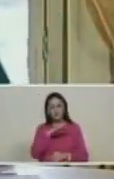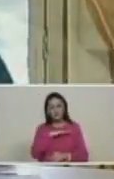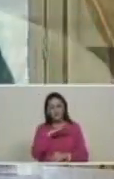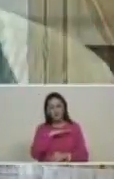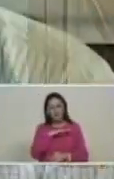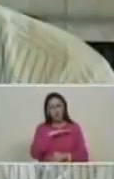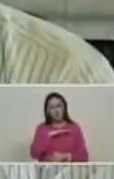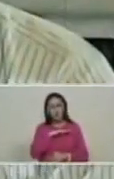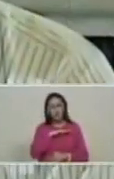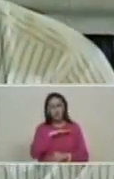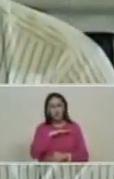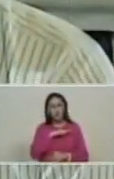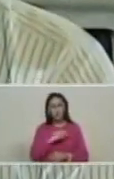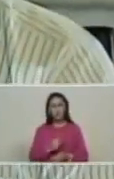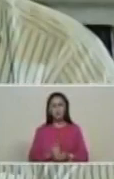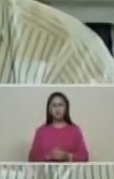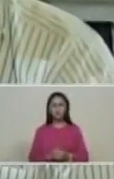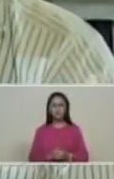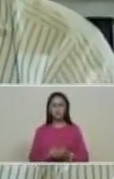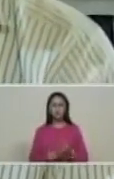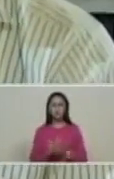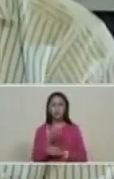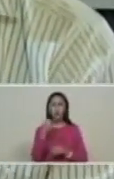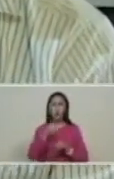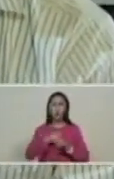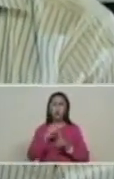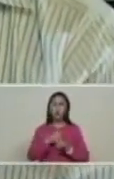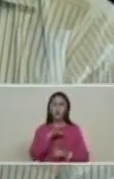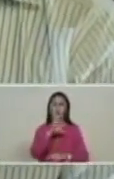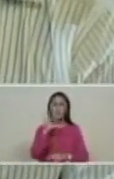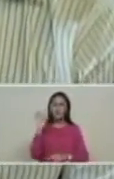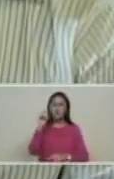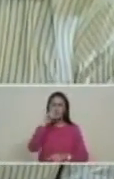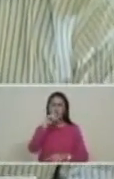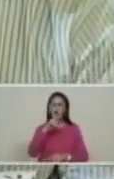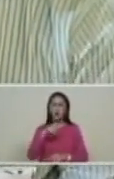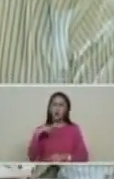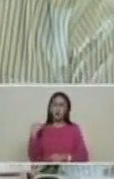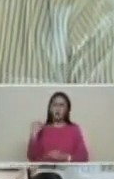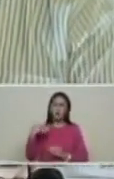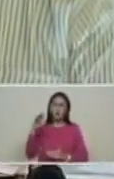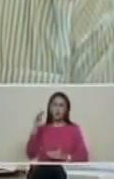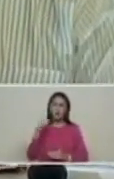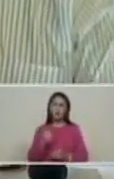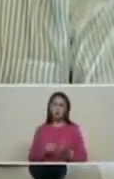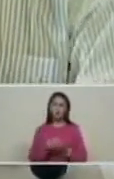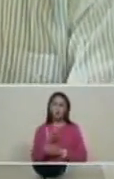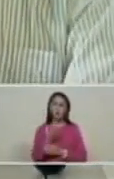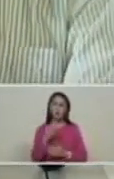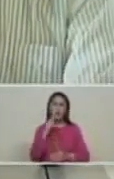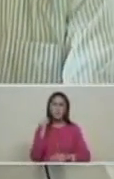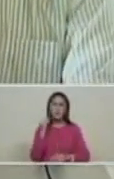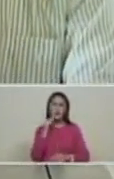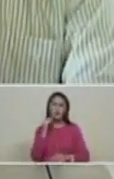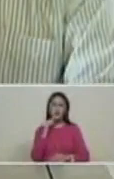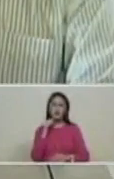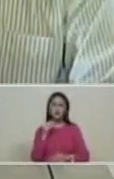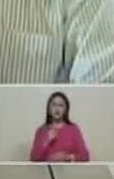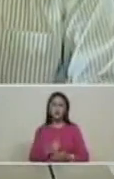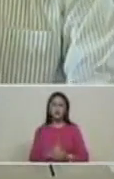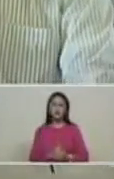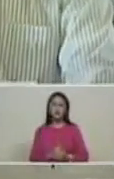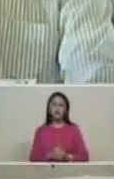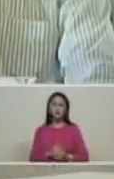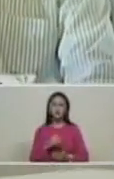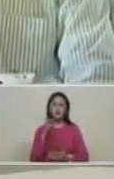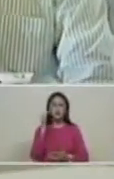criollito, surgido de la lucha de 500 años a más, surgido de las experiencias acumuladas, de